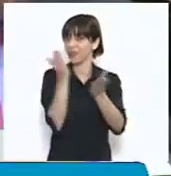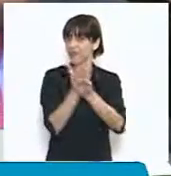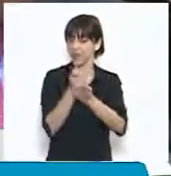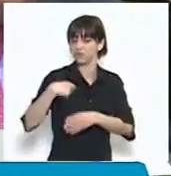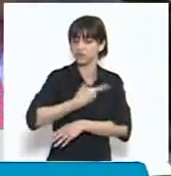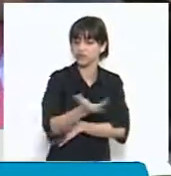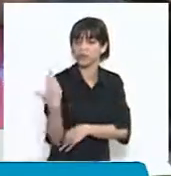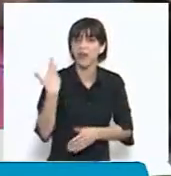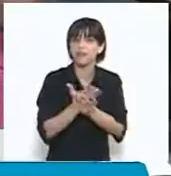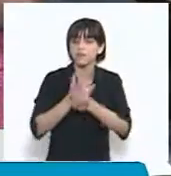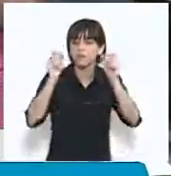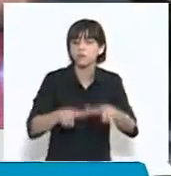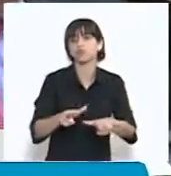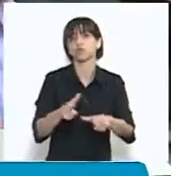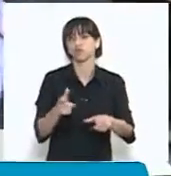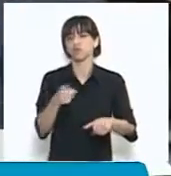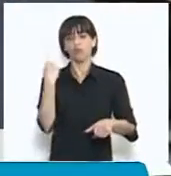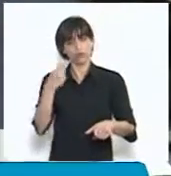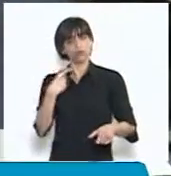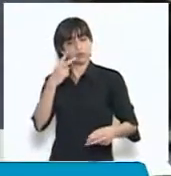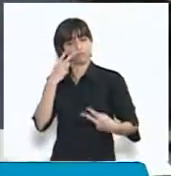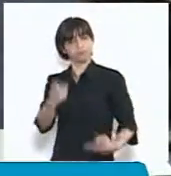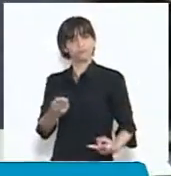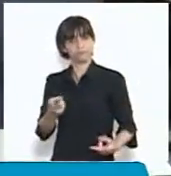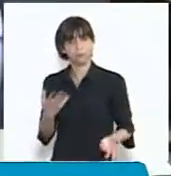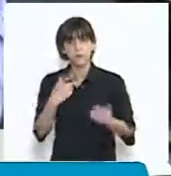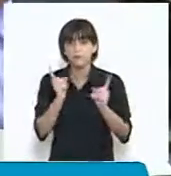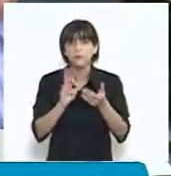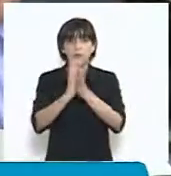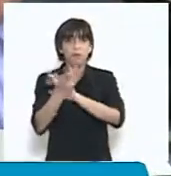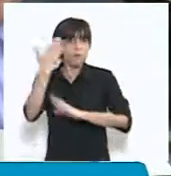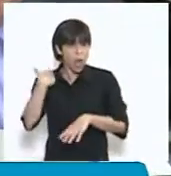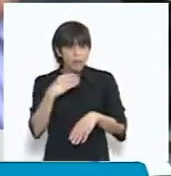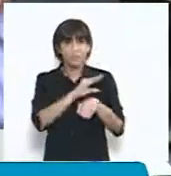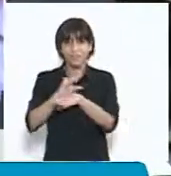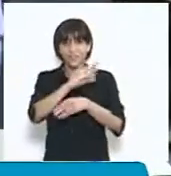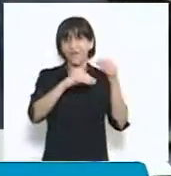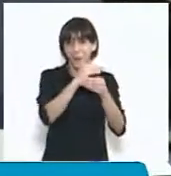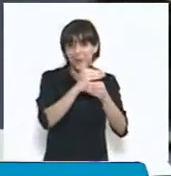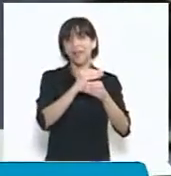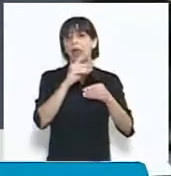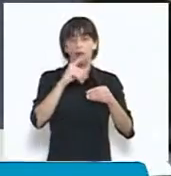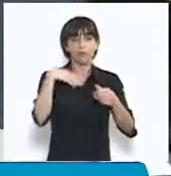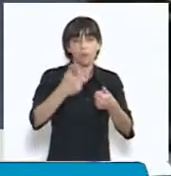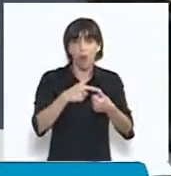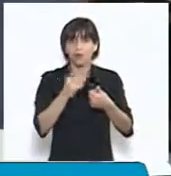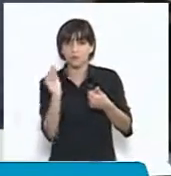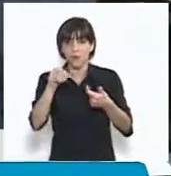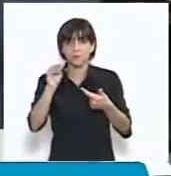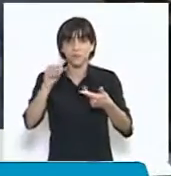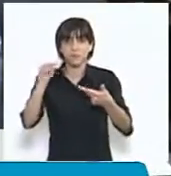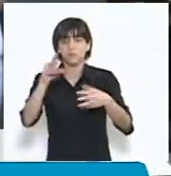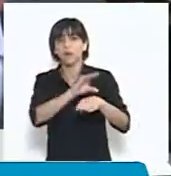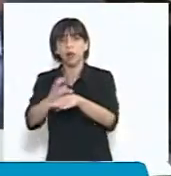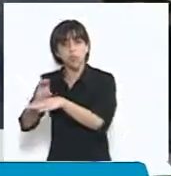en el tiempo las asignaciones familiares, así como se fueron ampliando cada una de ellas, así como fuimos